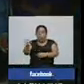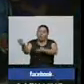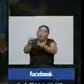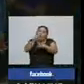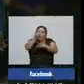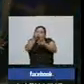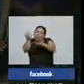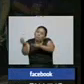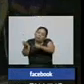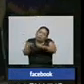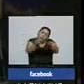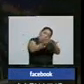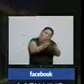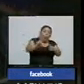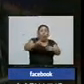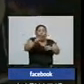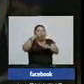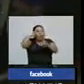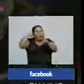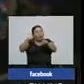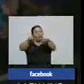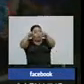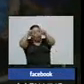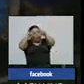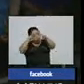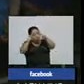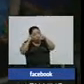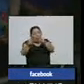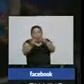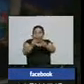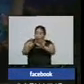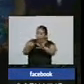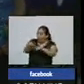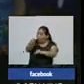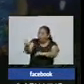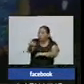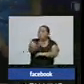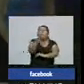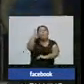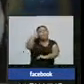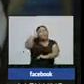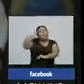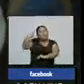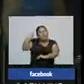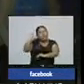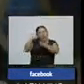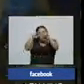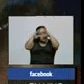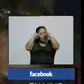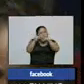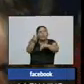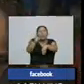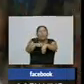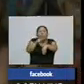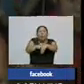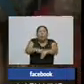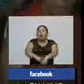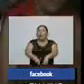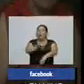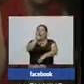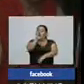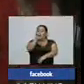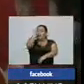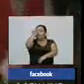flores, otras fotografías, incluso algunos pues todavía recuerdan esa noche a las 8.45 cuando se